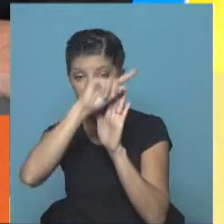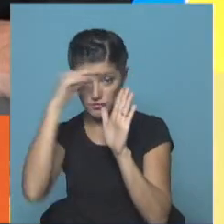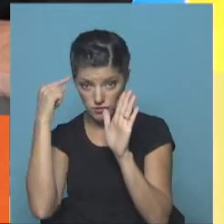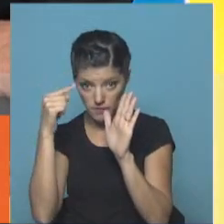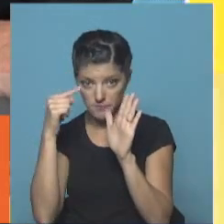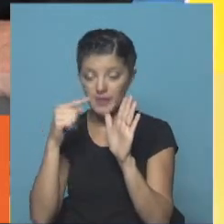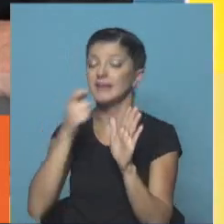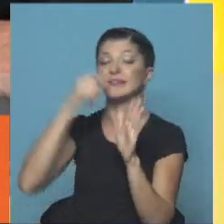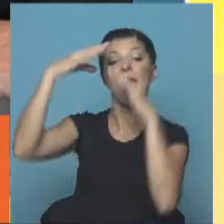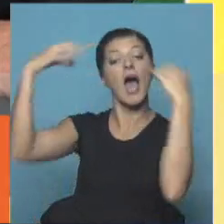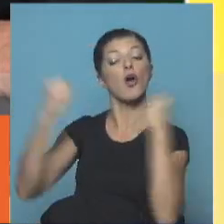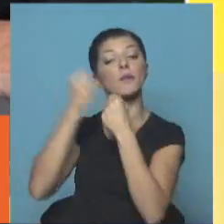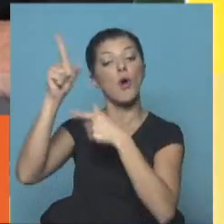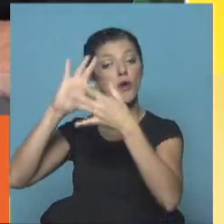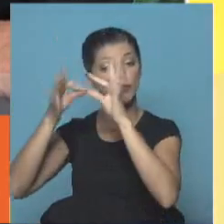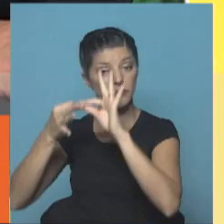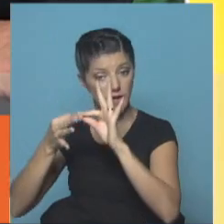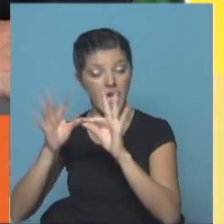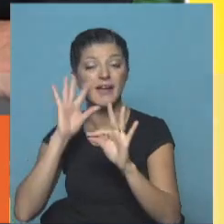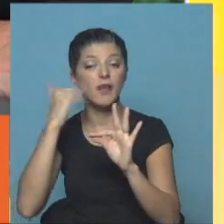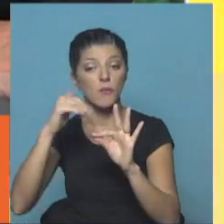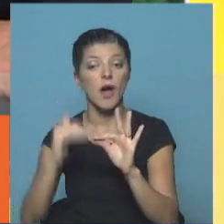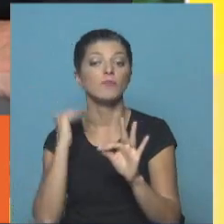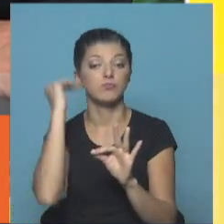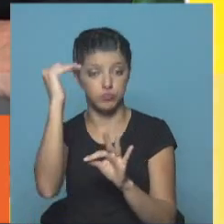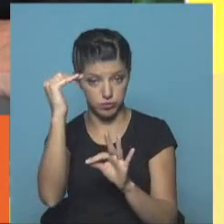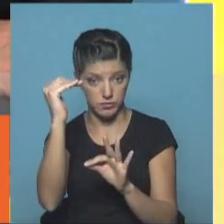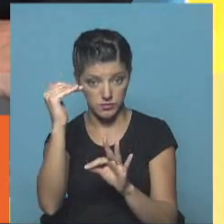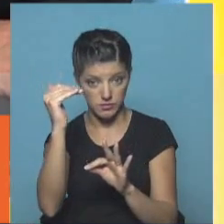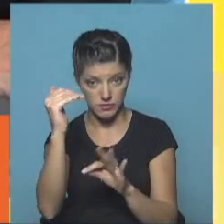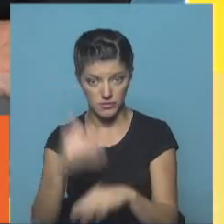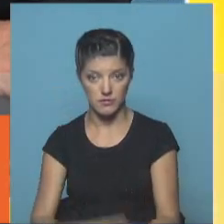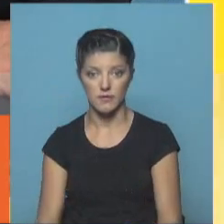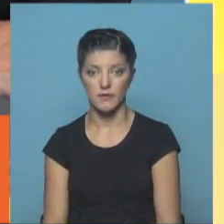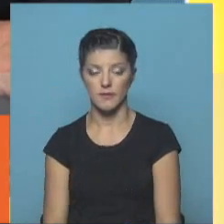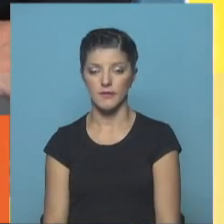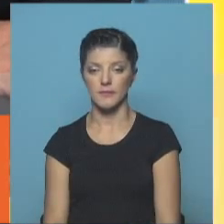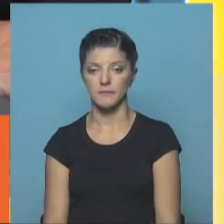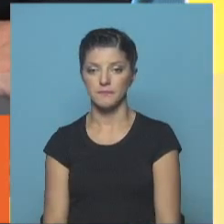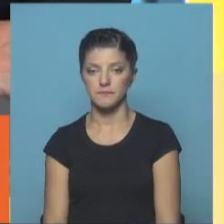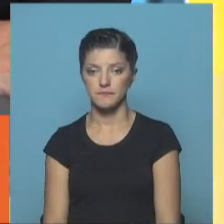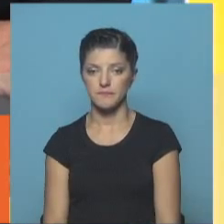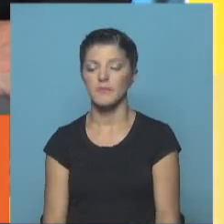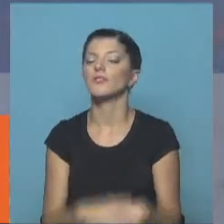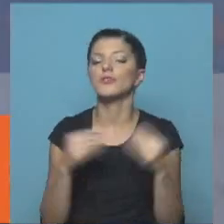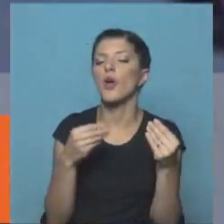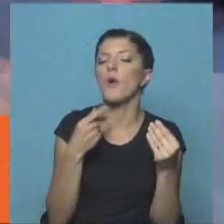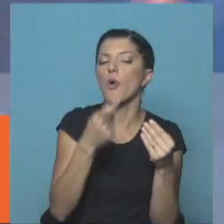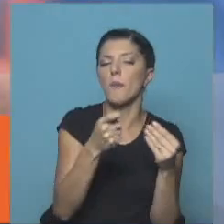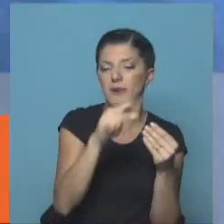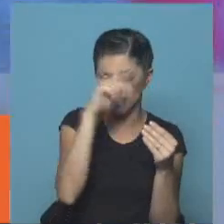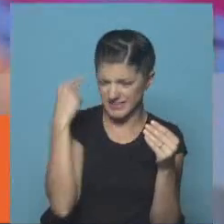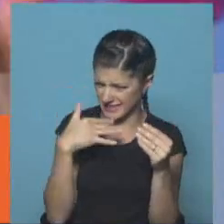con la Unión Europea pasaría a un grado más alto constitucional que la ley, digamos, en cuanto a nuestra condición, y cómo quedaría un compre nacional, ¿se